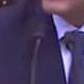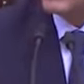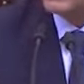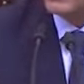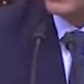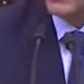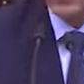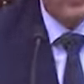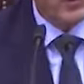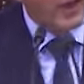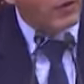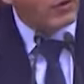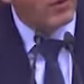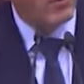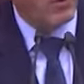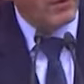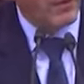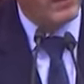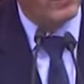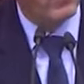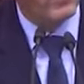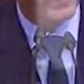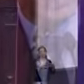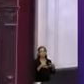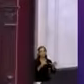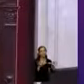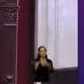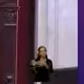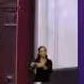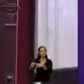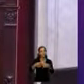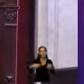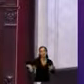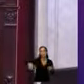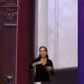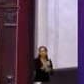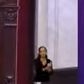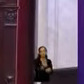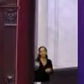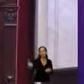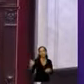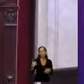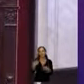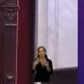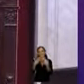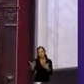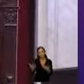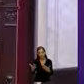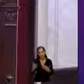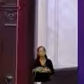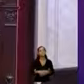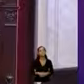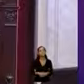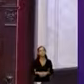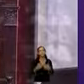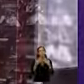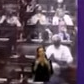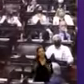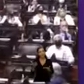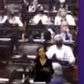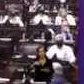tratar de ser la Argentina potencia, la Argentina productora de bienes, de alimentos.